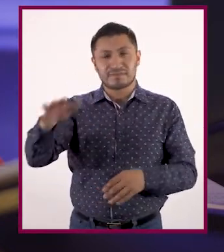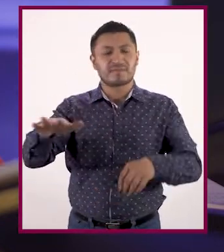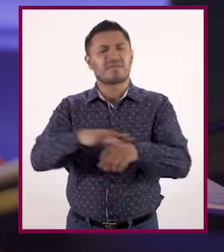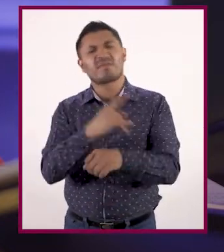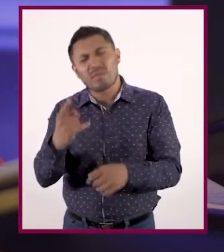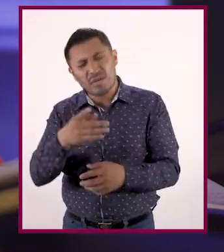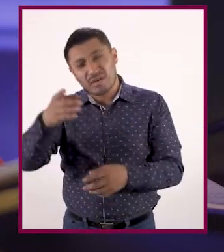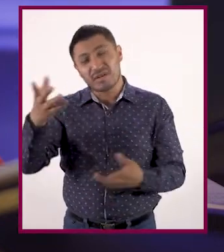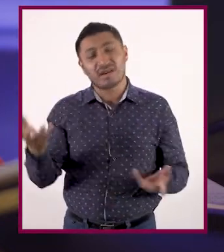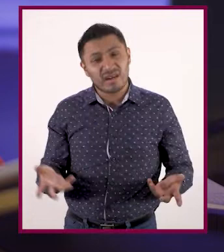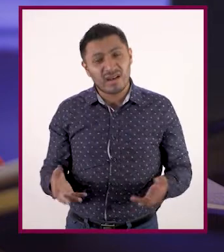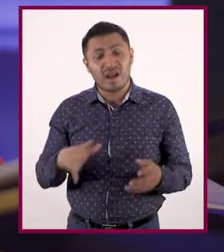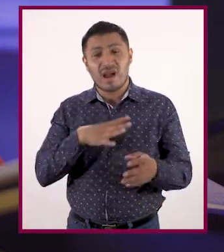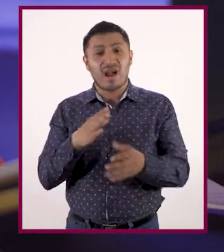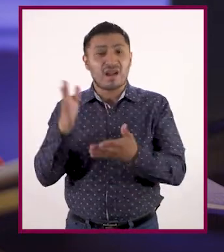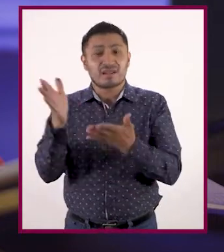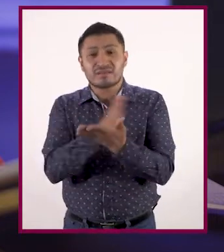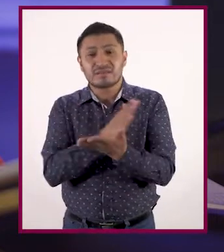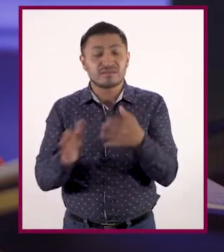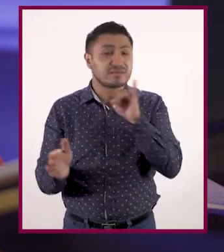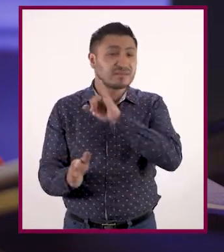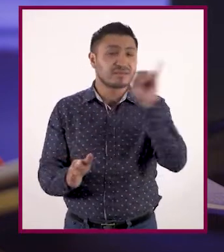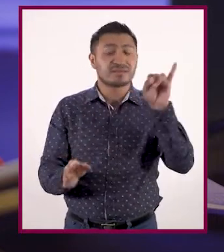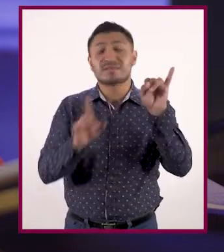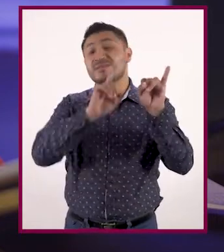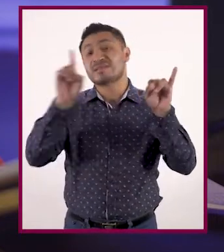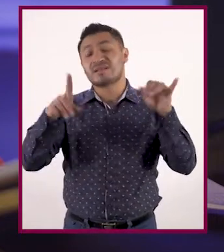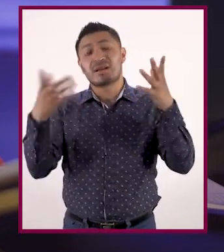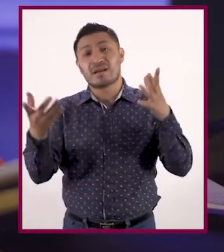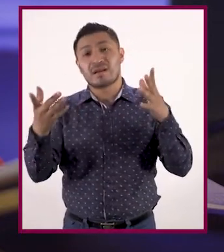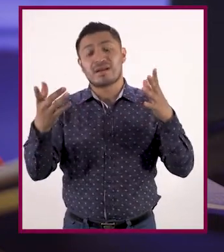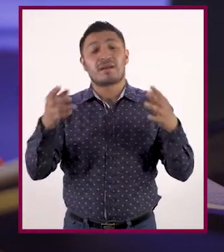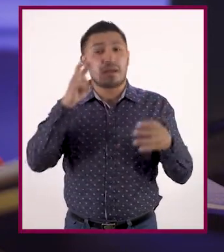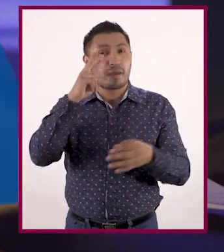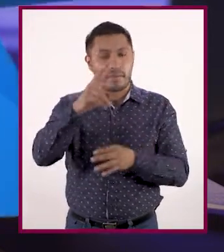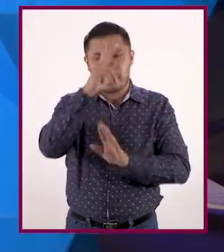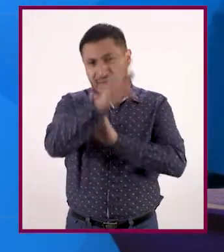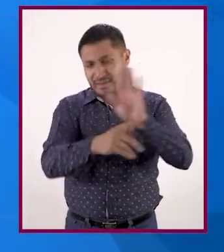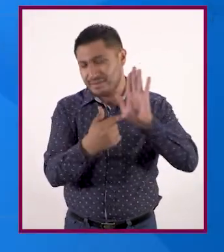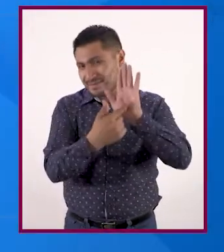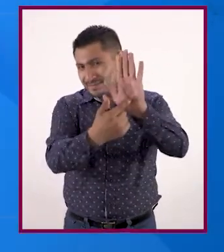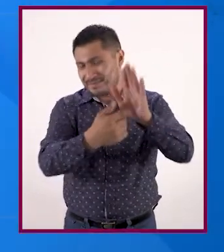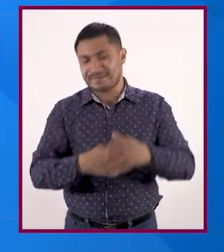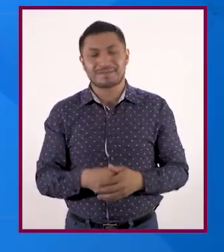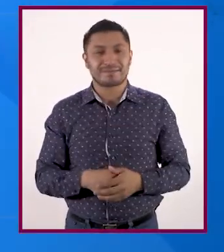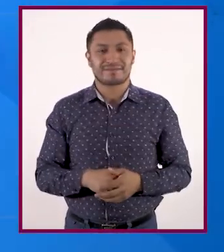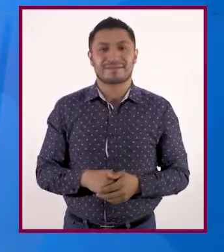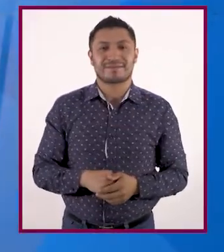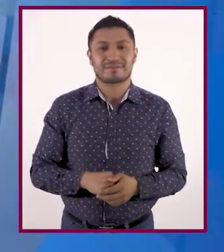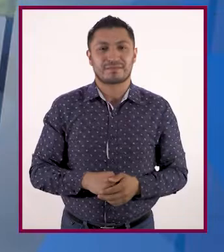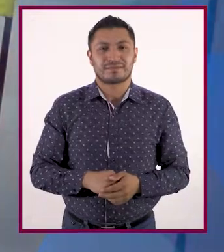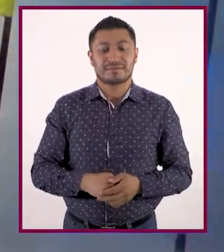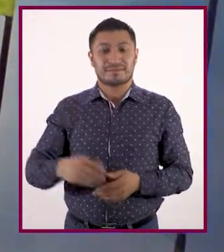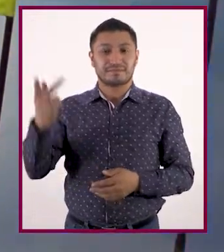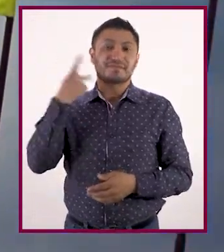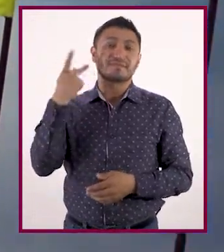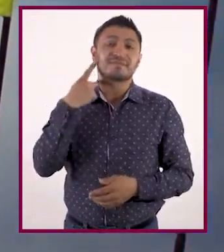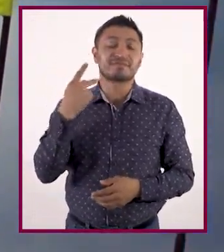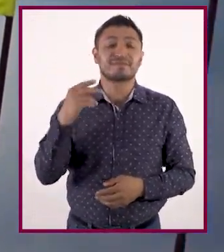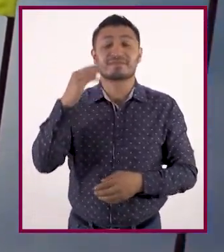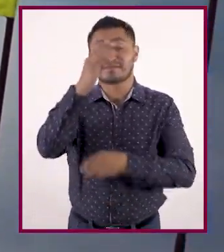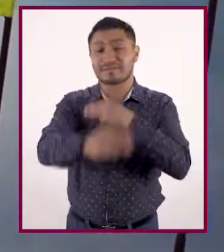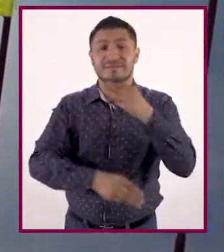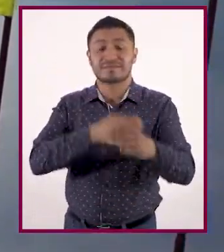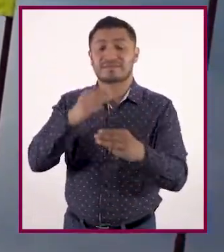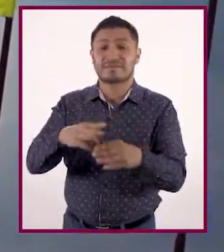existe esta división entre izquierdas y derechas che que te la siguiente cápsula que hemos preparado para ti la política a nivel